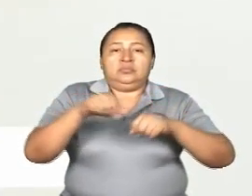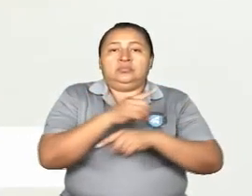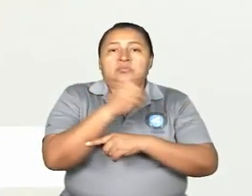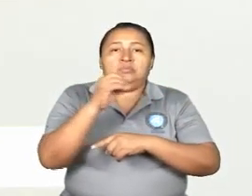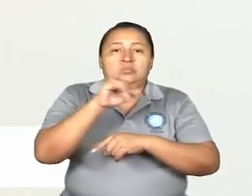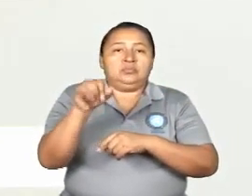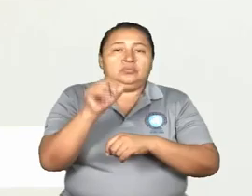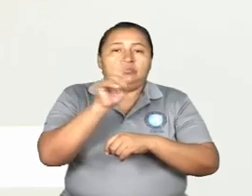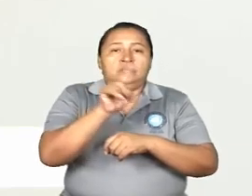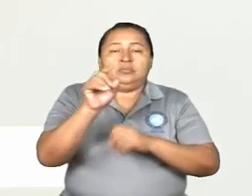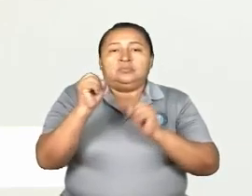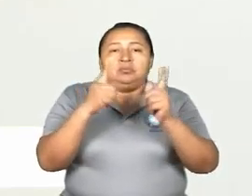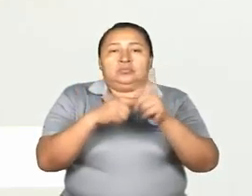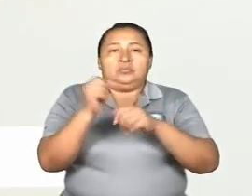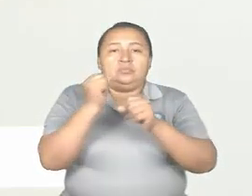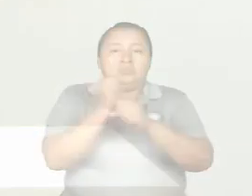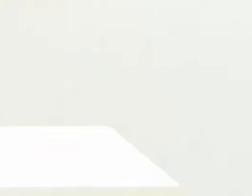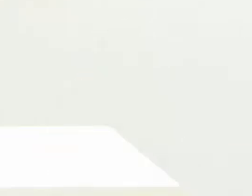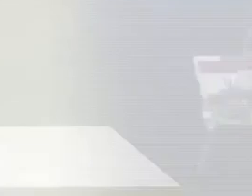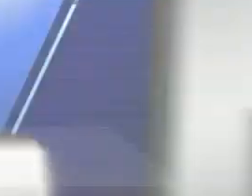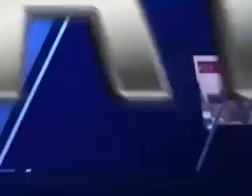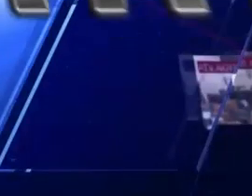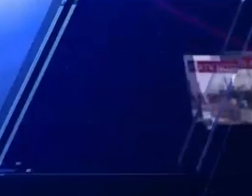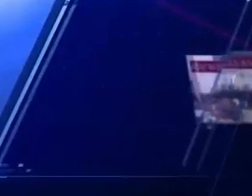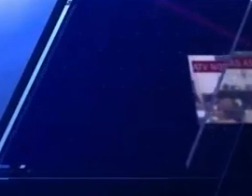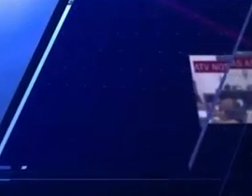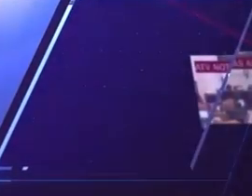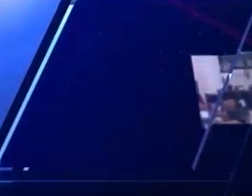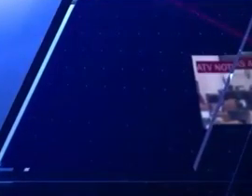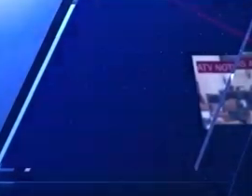11 de octubre del año 2018.